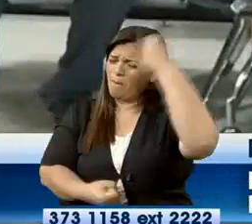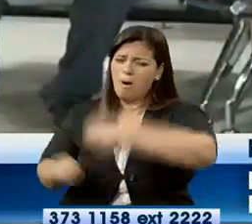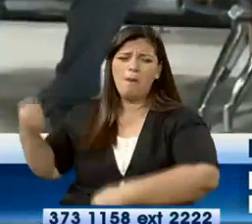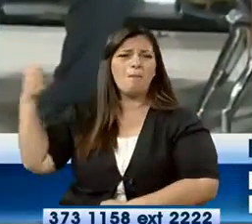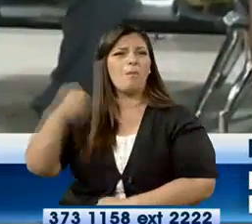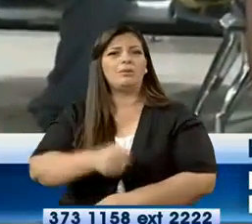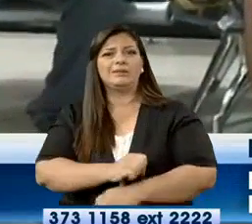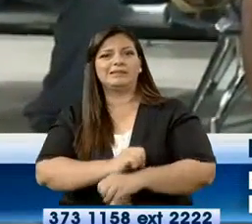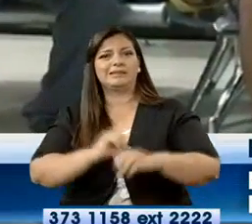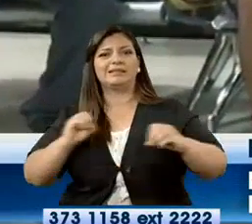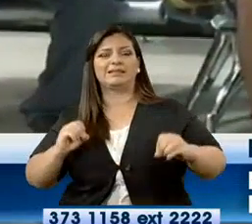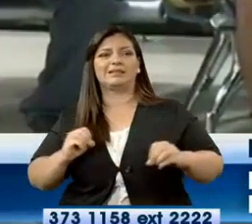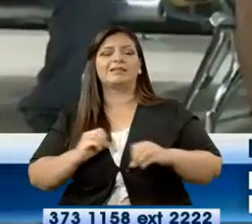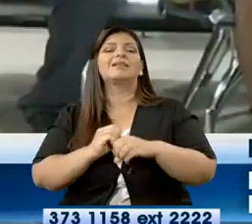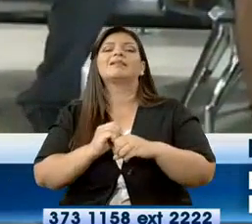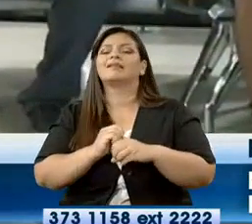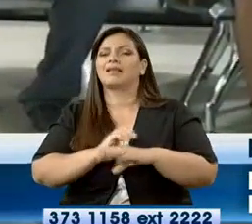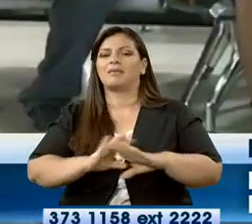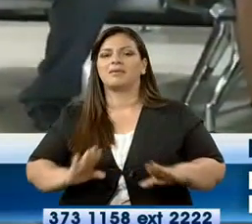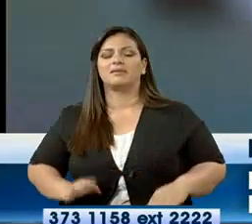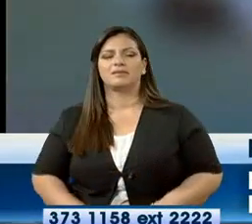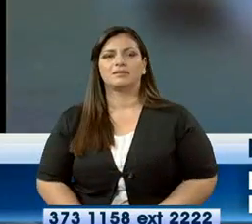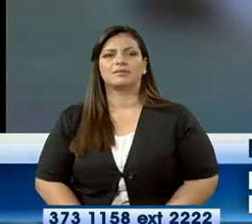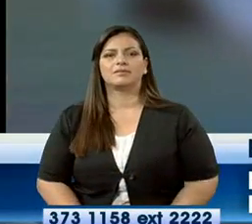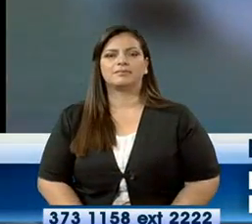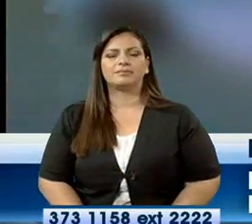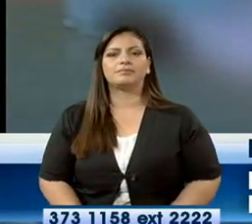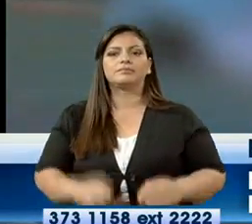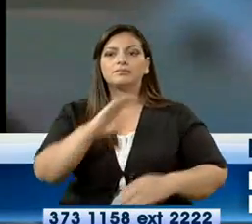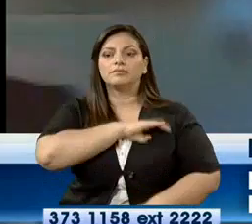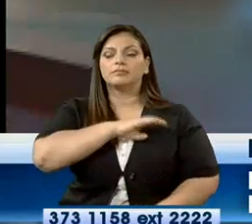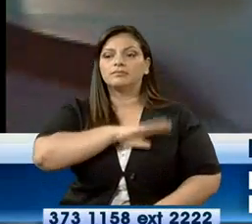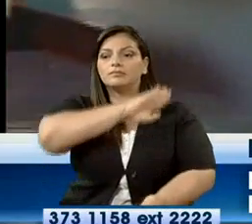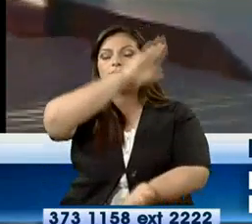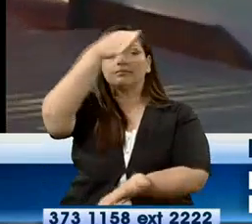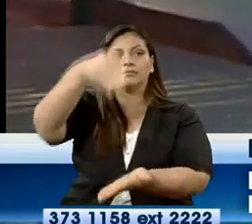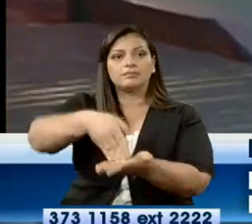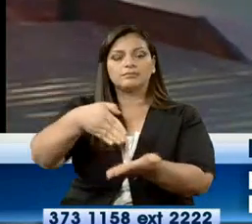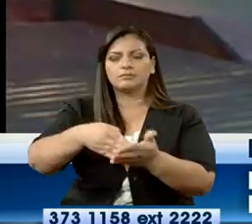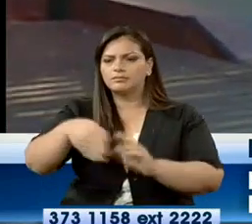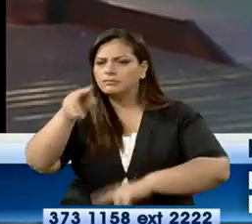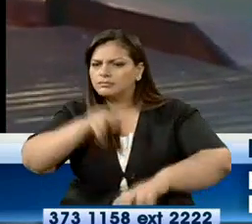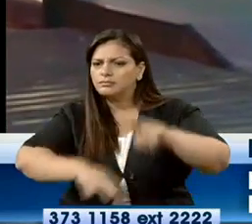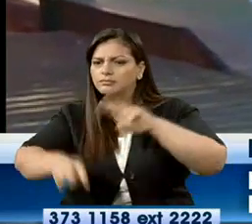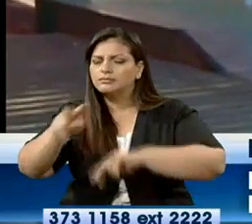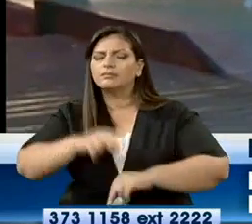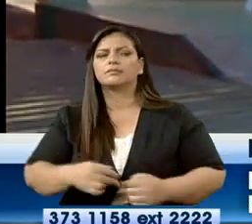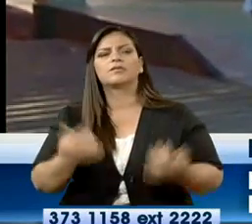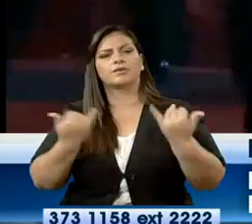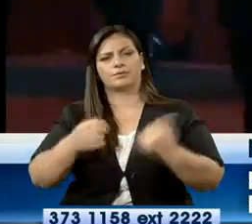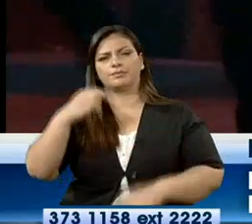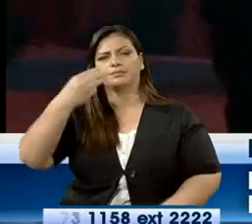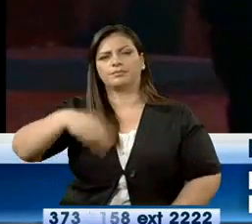a los posibles responsables del crimen, el cual ocurrió la madrugada de este miércoles.